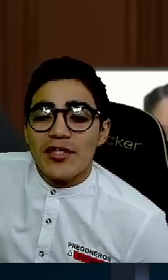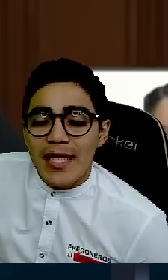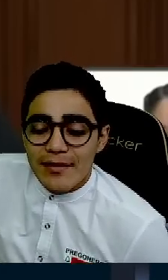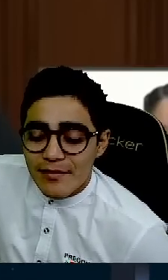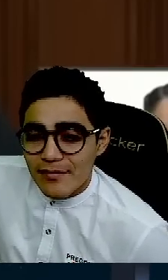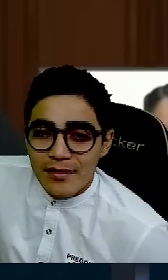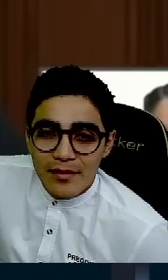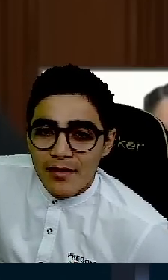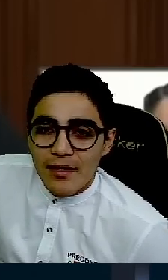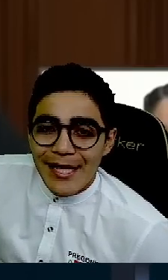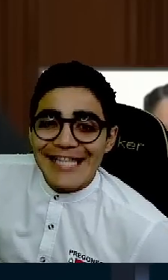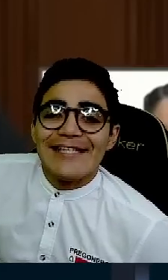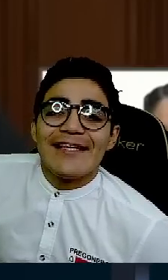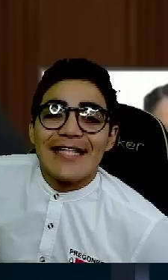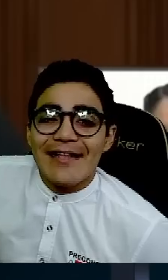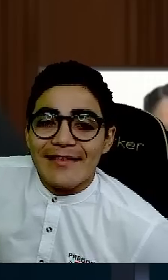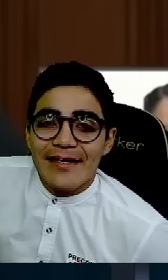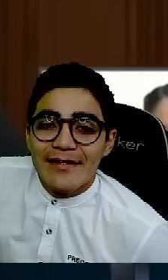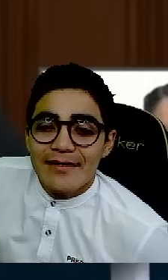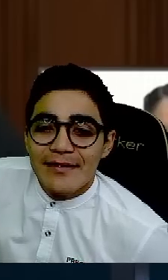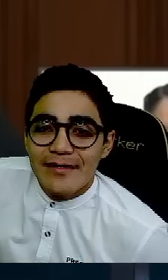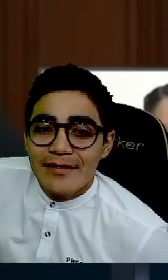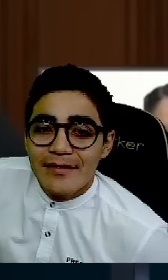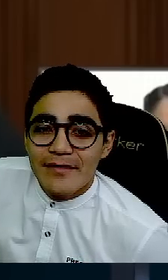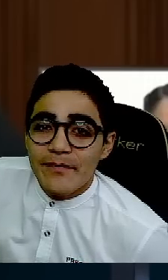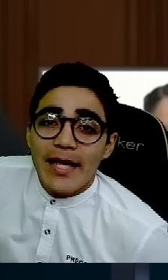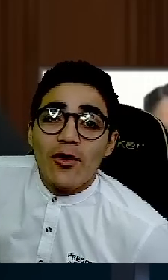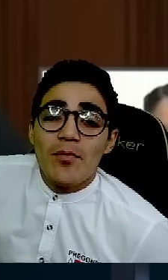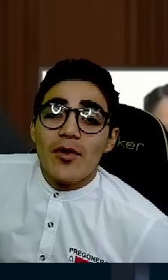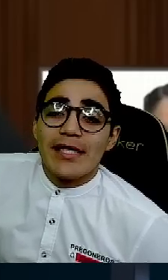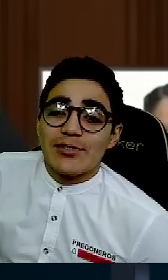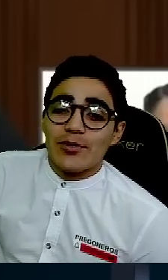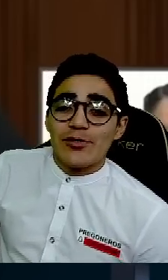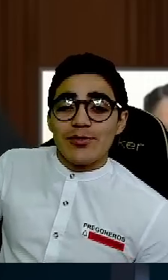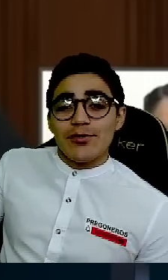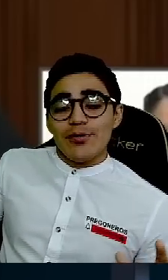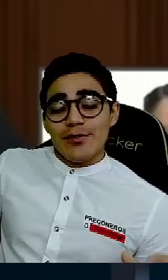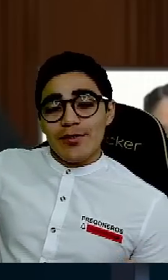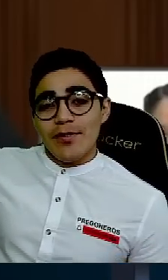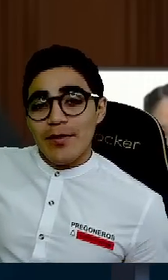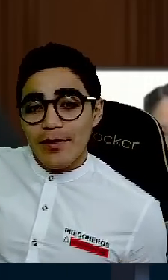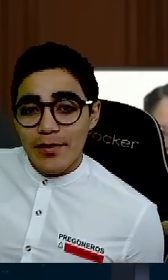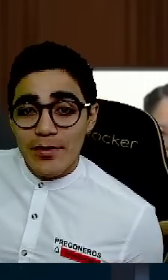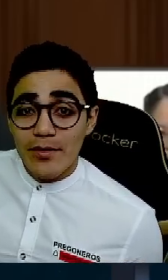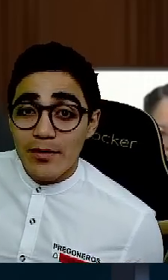esa comodidad. Es indignante ver cómo estos